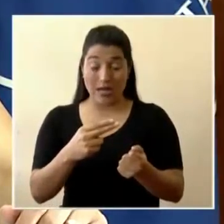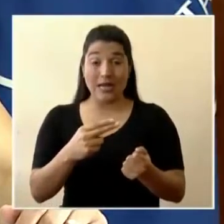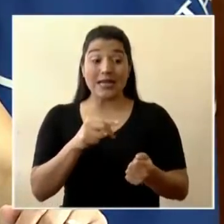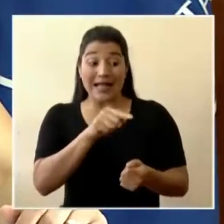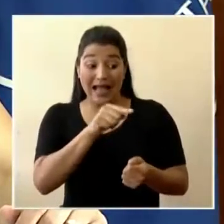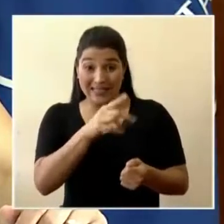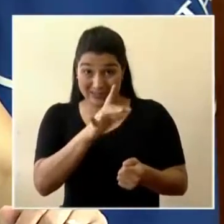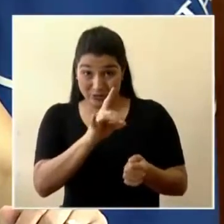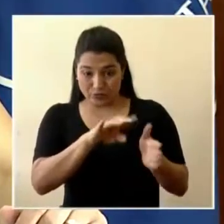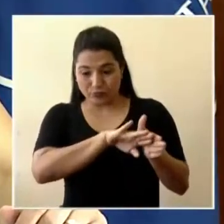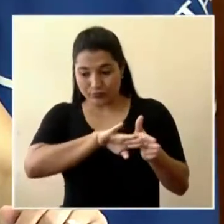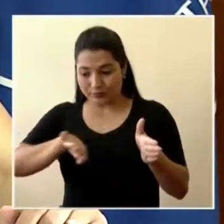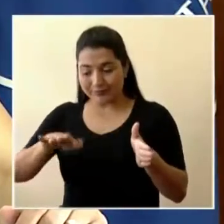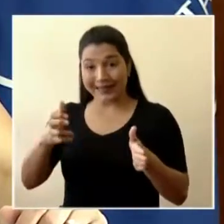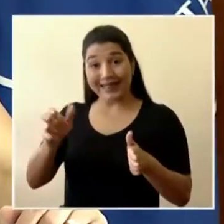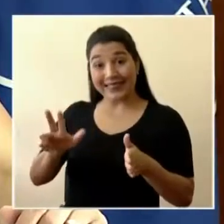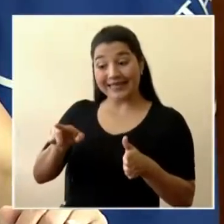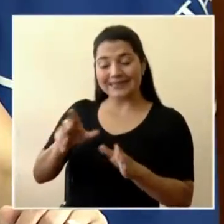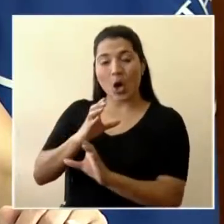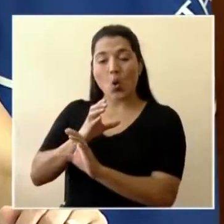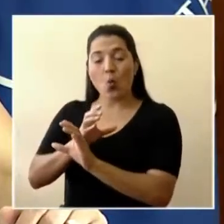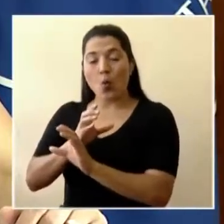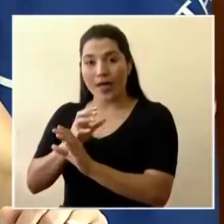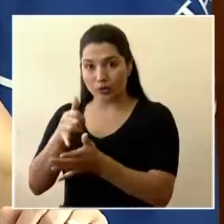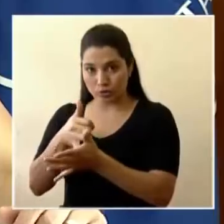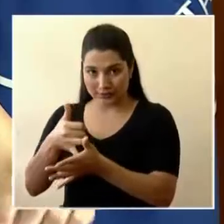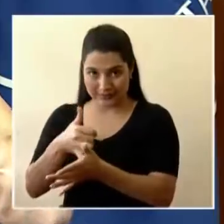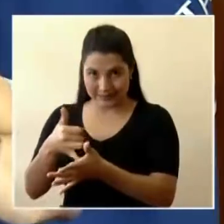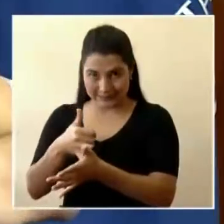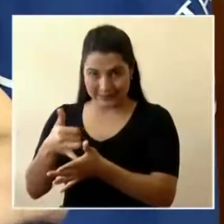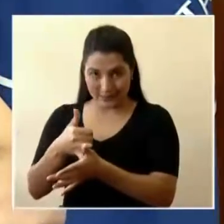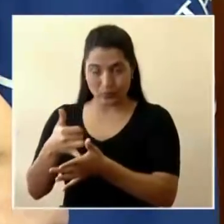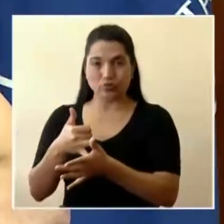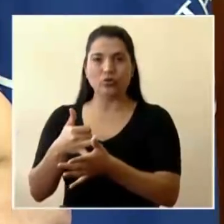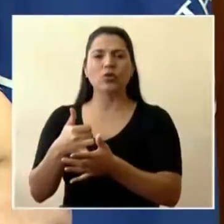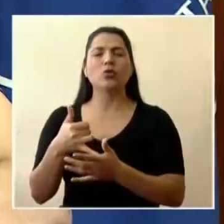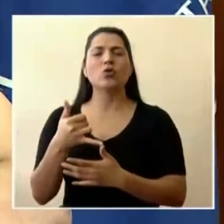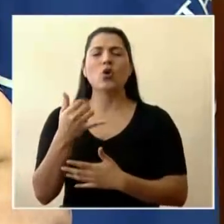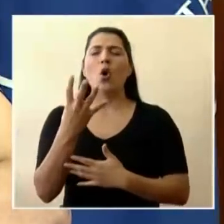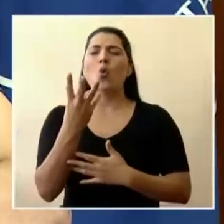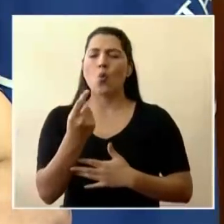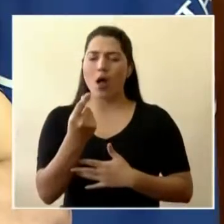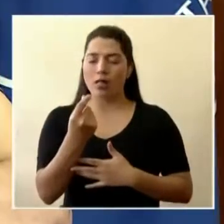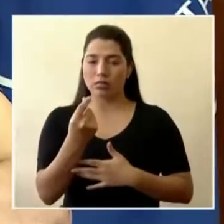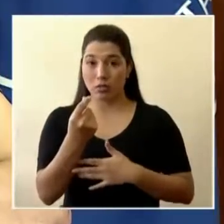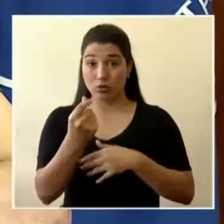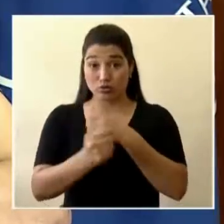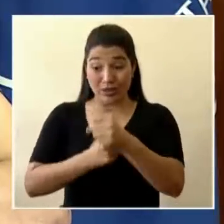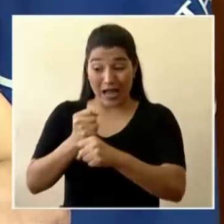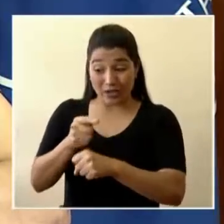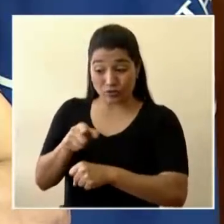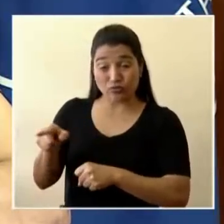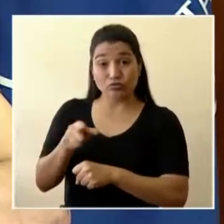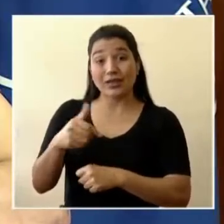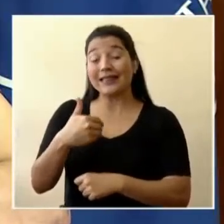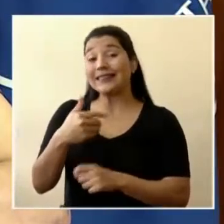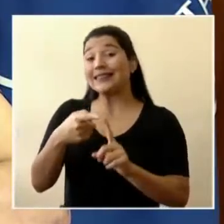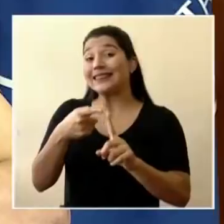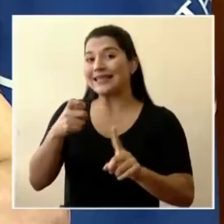de ellas están en cuidados intensivos. El rango de edad de los que están en cuidados intensivos va desde